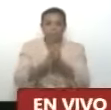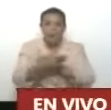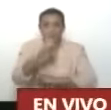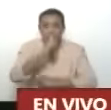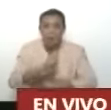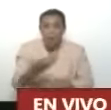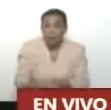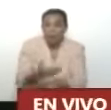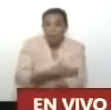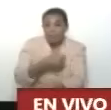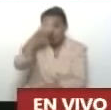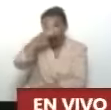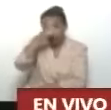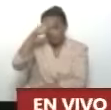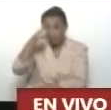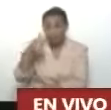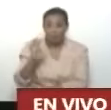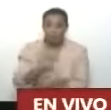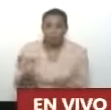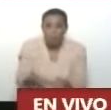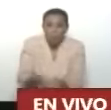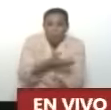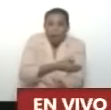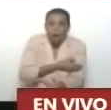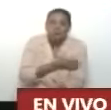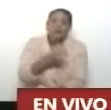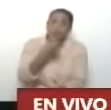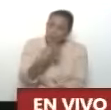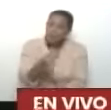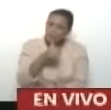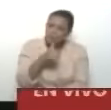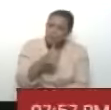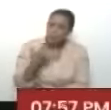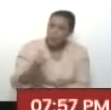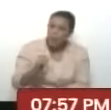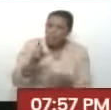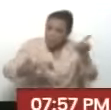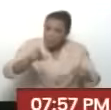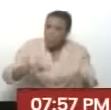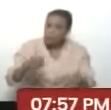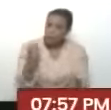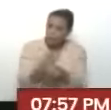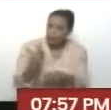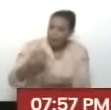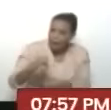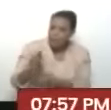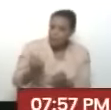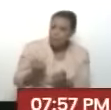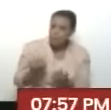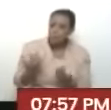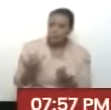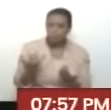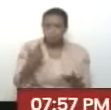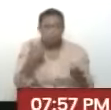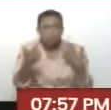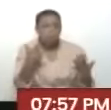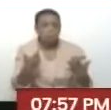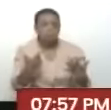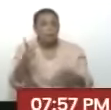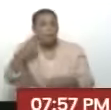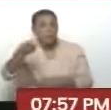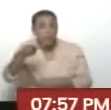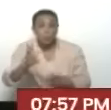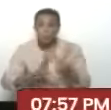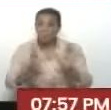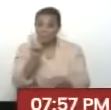evento electoral. Así que son buenas noticias que hay que mantener con trabajo, buenas políticas, entendimiento, para que la